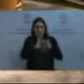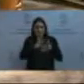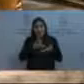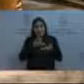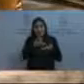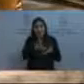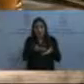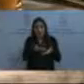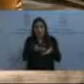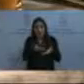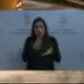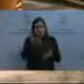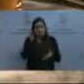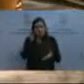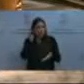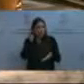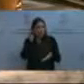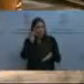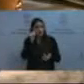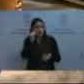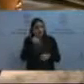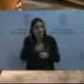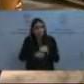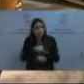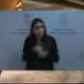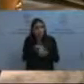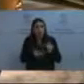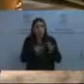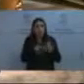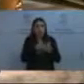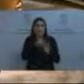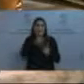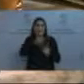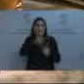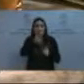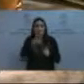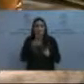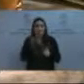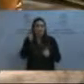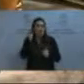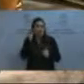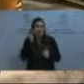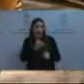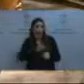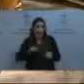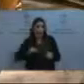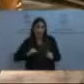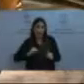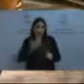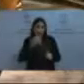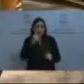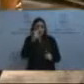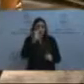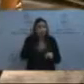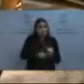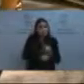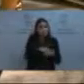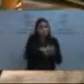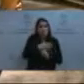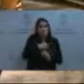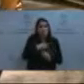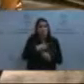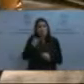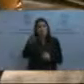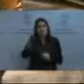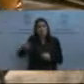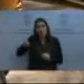a la maternidad, con ayudas de hasta 3.000 euros a mujeres autónomas para contratar una sustitución de los periodos en el